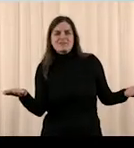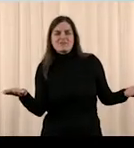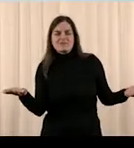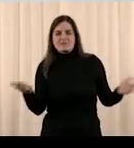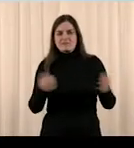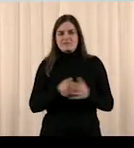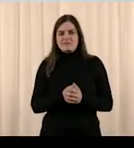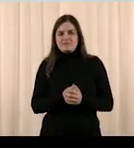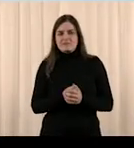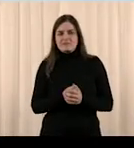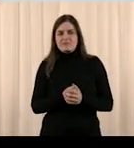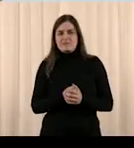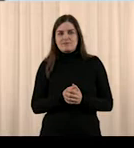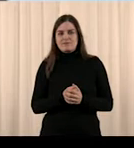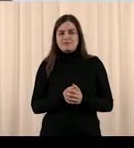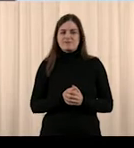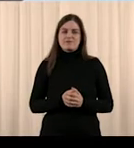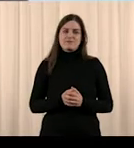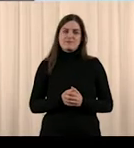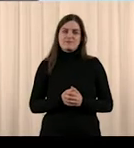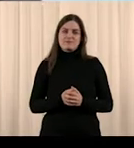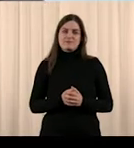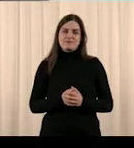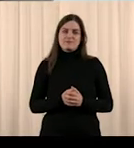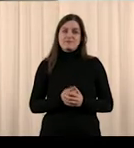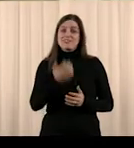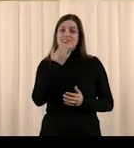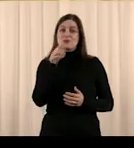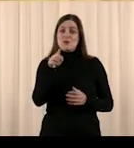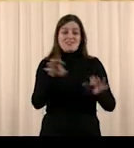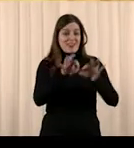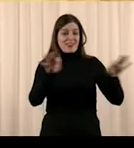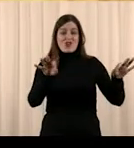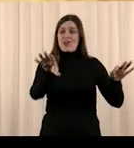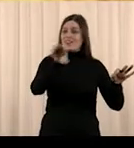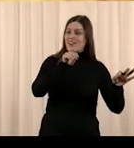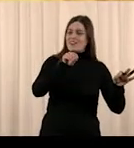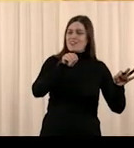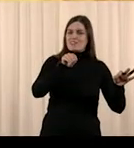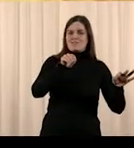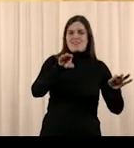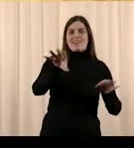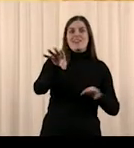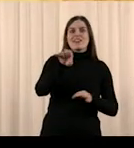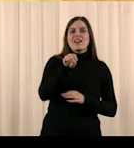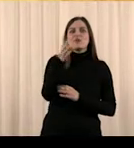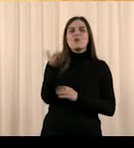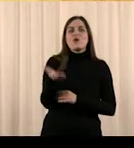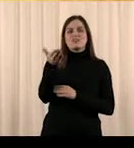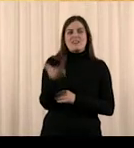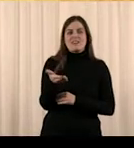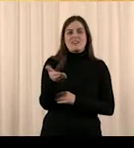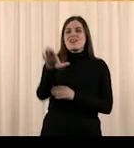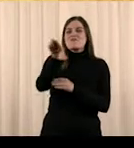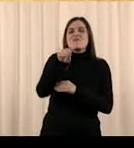you will understand the most important que entenderás lo más importante. The most important y lo más importante is the